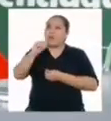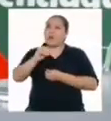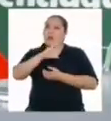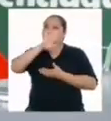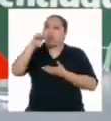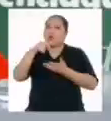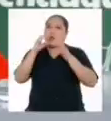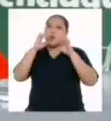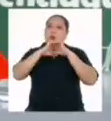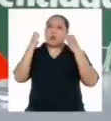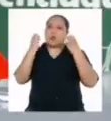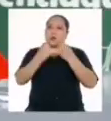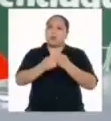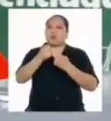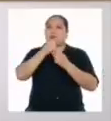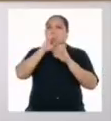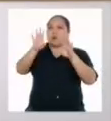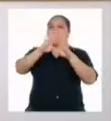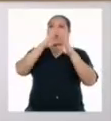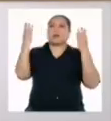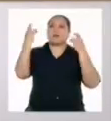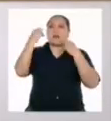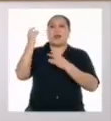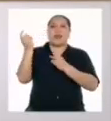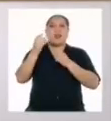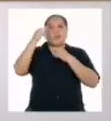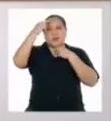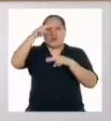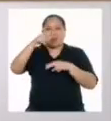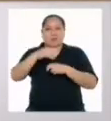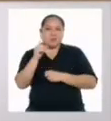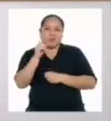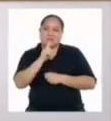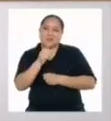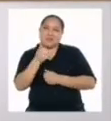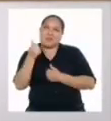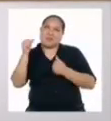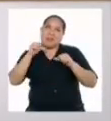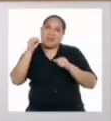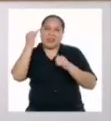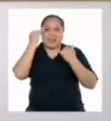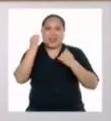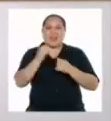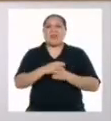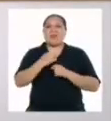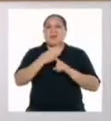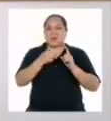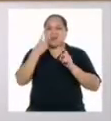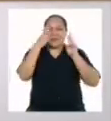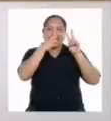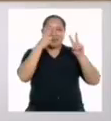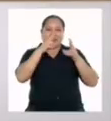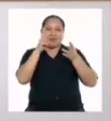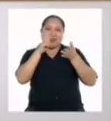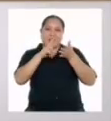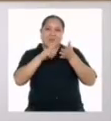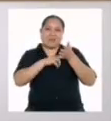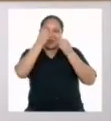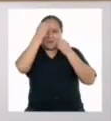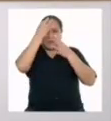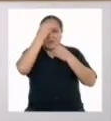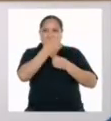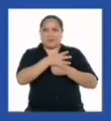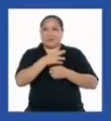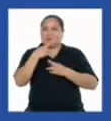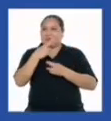a todo el equipo de prensa del Rapinoticiero. No sería una mala idea, pero mejor leamos la siguiente información a ver si